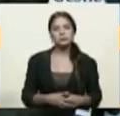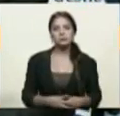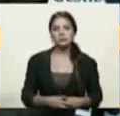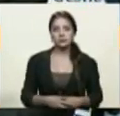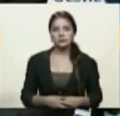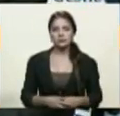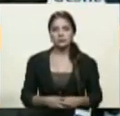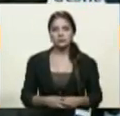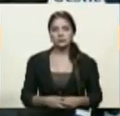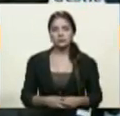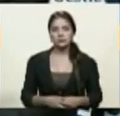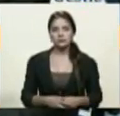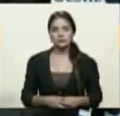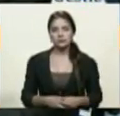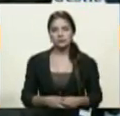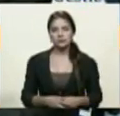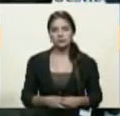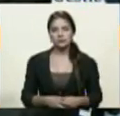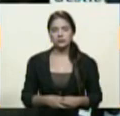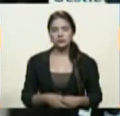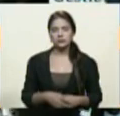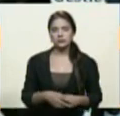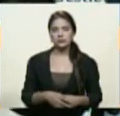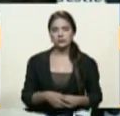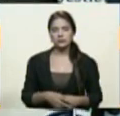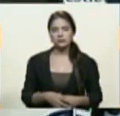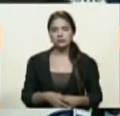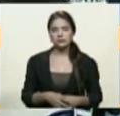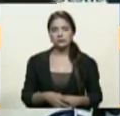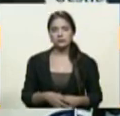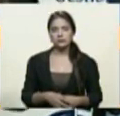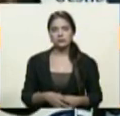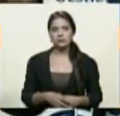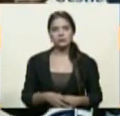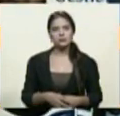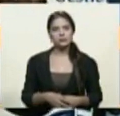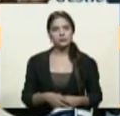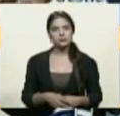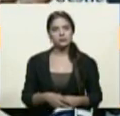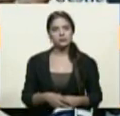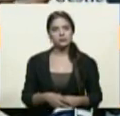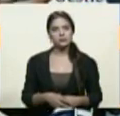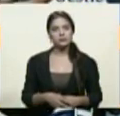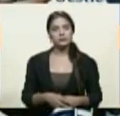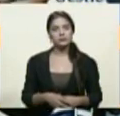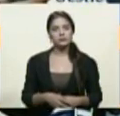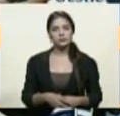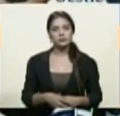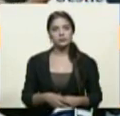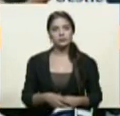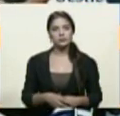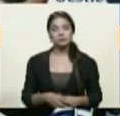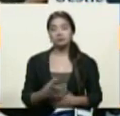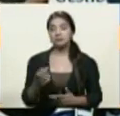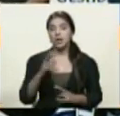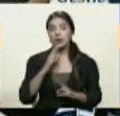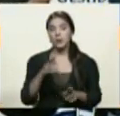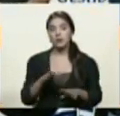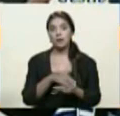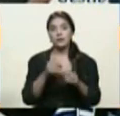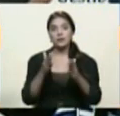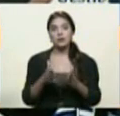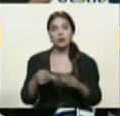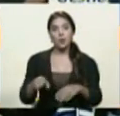de la inacción de la relación a la que obtiene pues este el ministerio público que es la